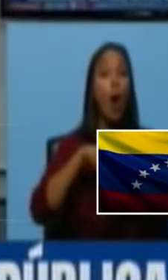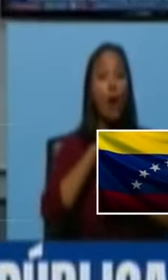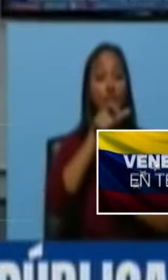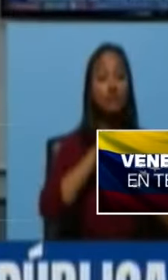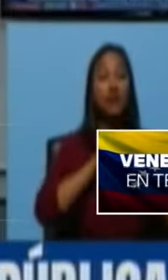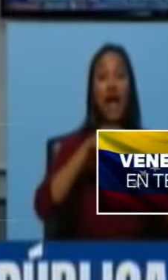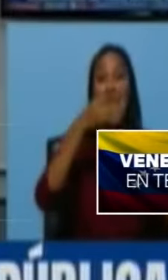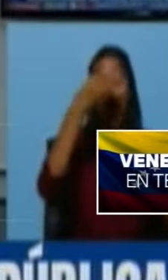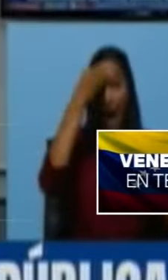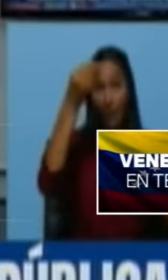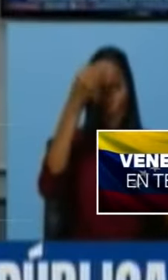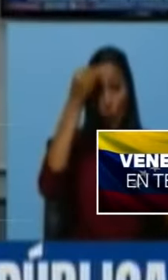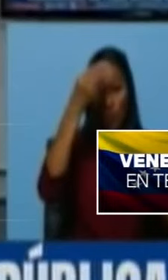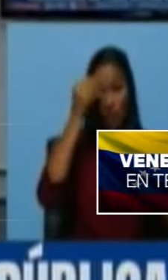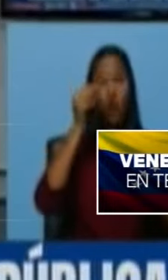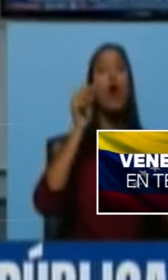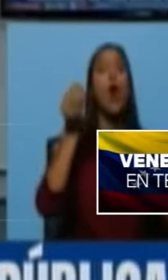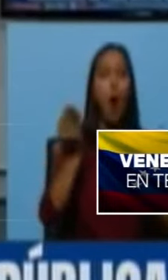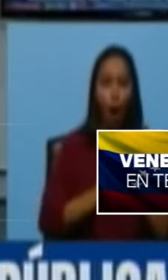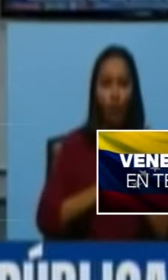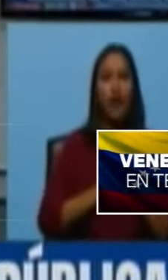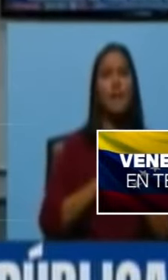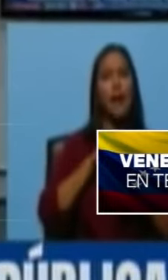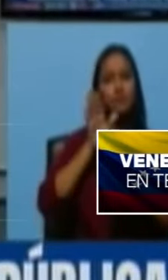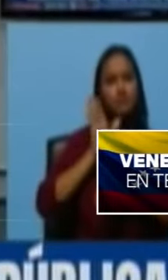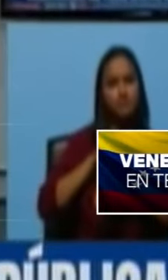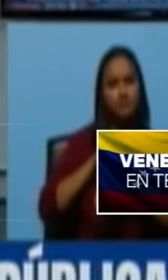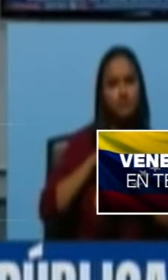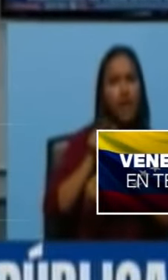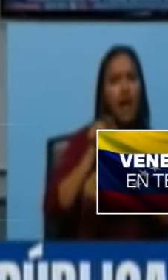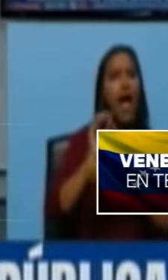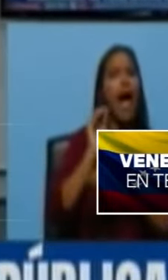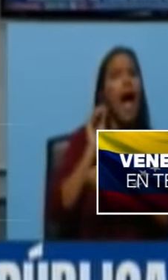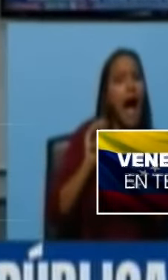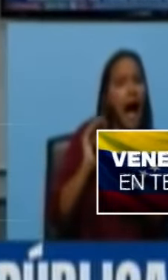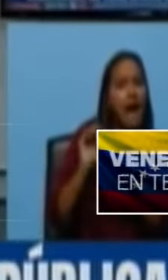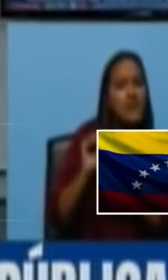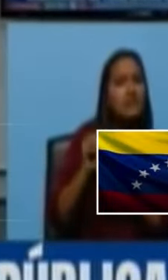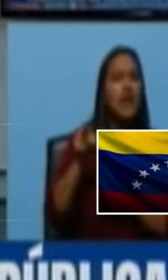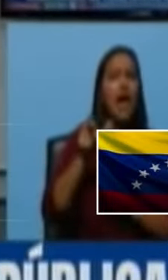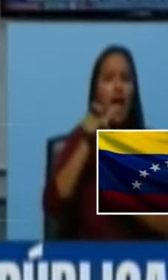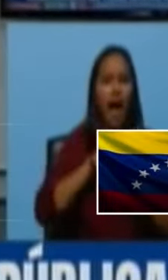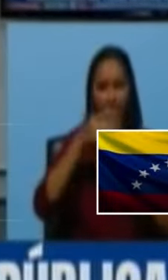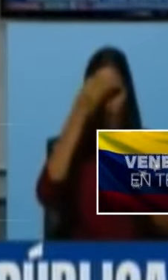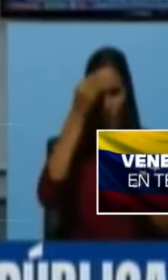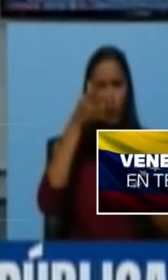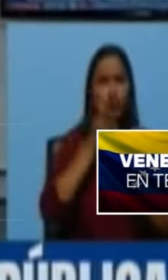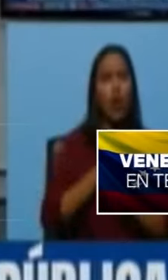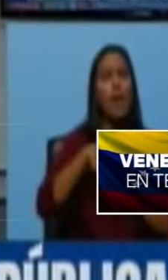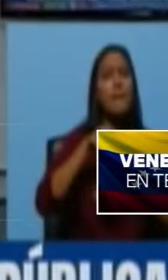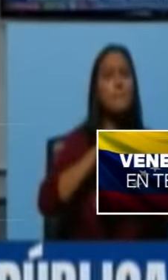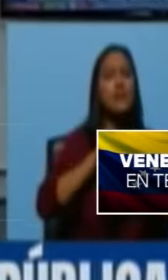desobediencia de las leyes delitos informáticos asociación para delinquir y también conspiración fue finalmente